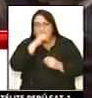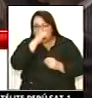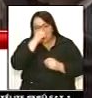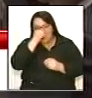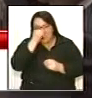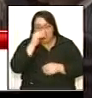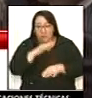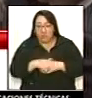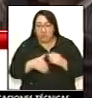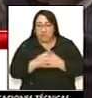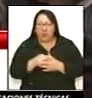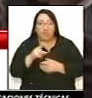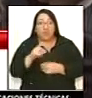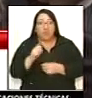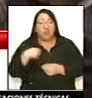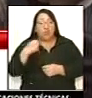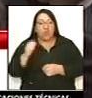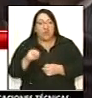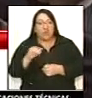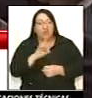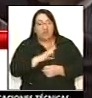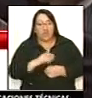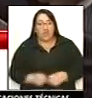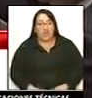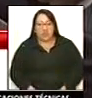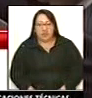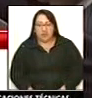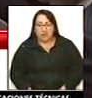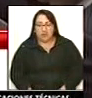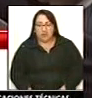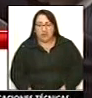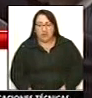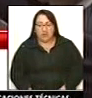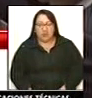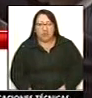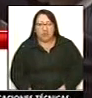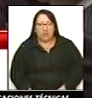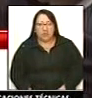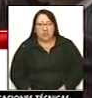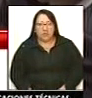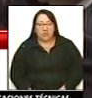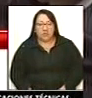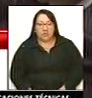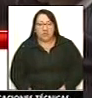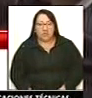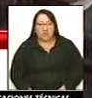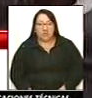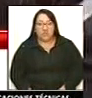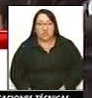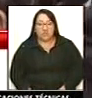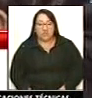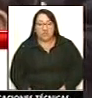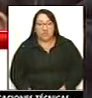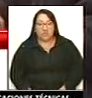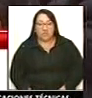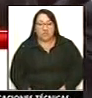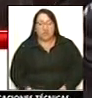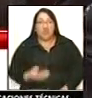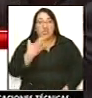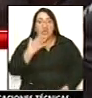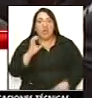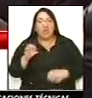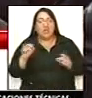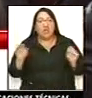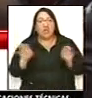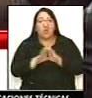situación de los jueces y fiscales provisionales, quienes ejercen función jurisdiccional idéntica